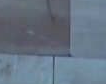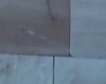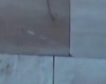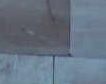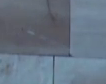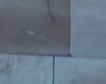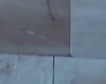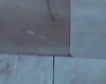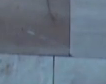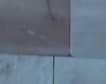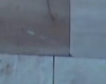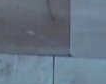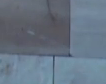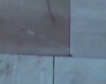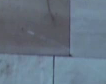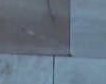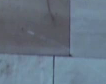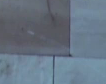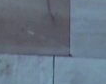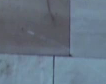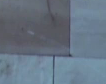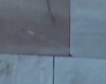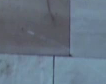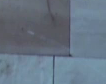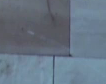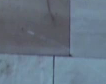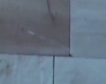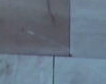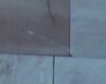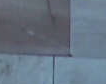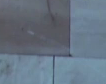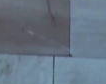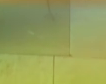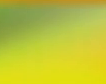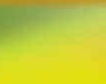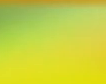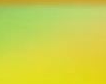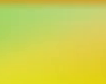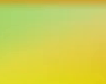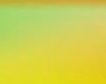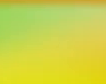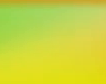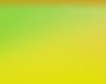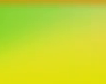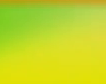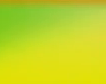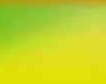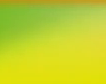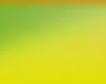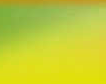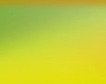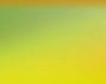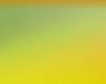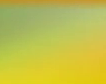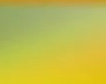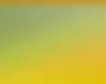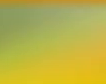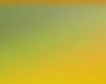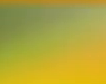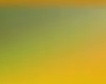sobre las medidas económicas que Bueno todavía no se han anunciado pero s la intención de